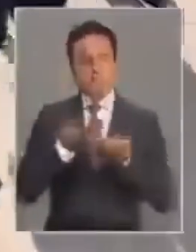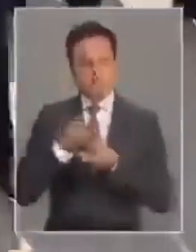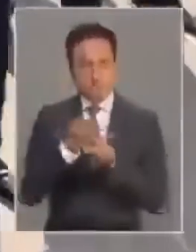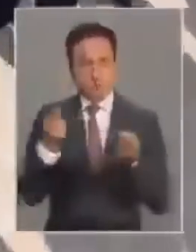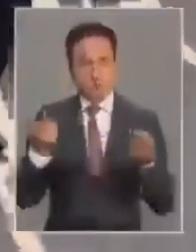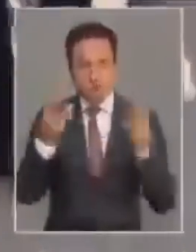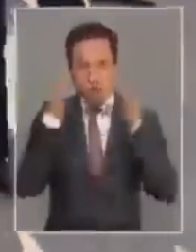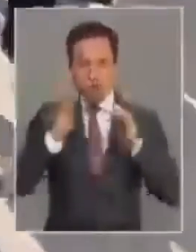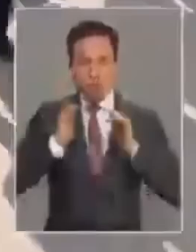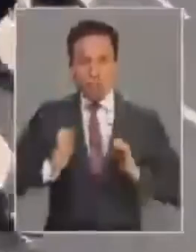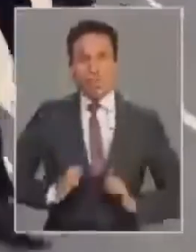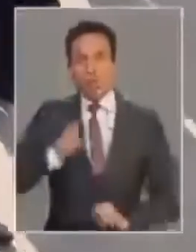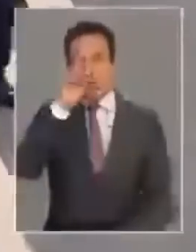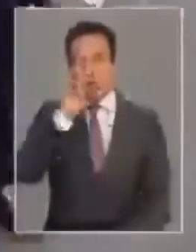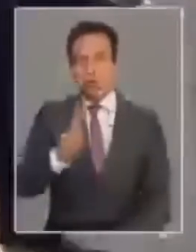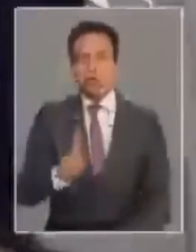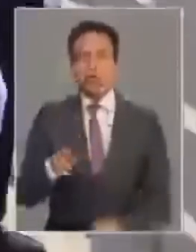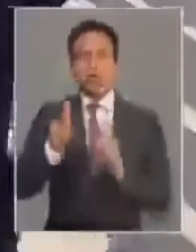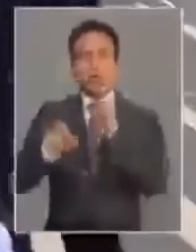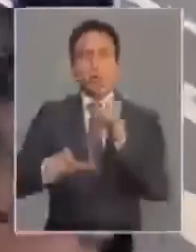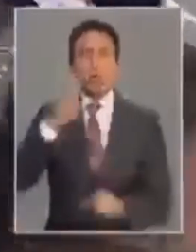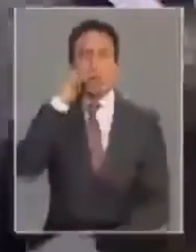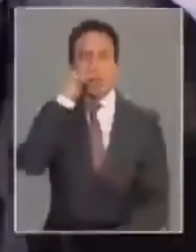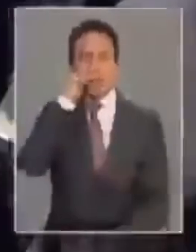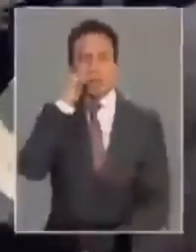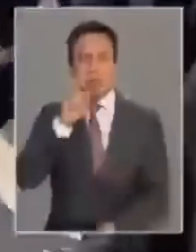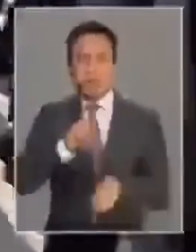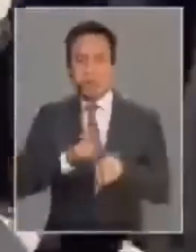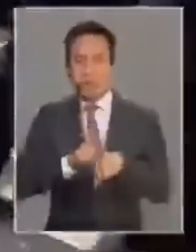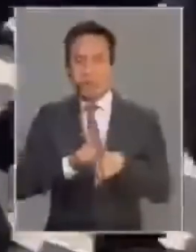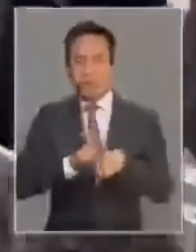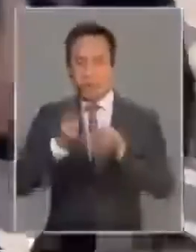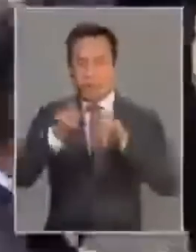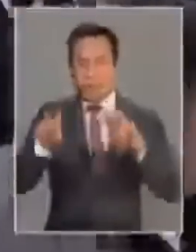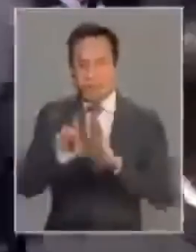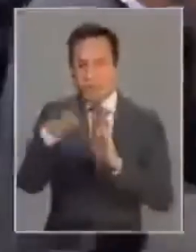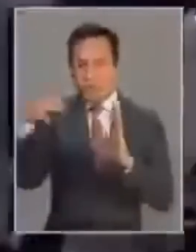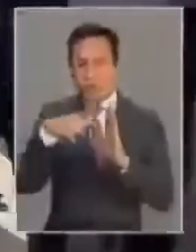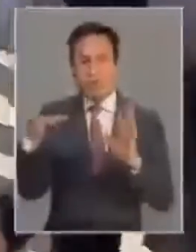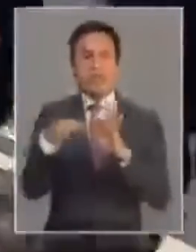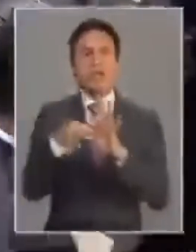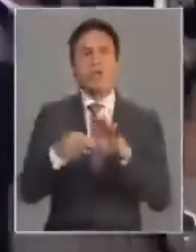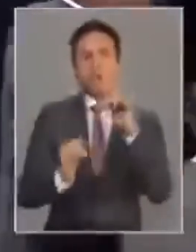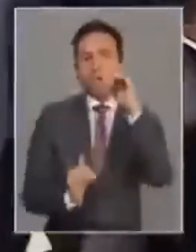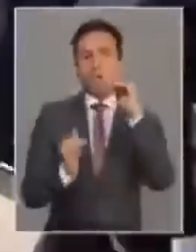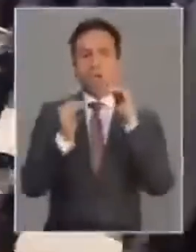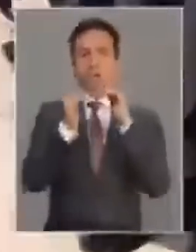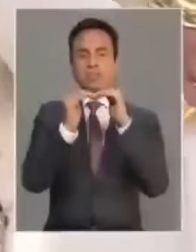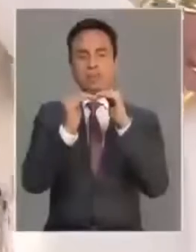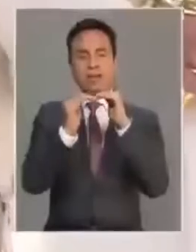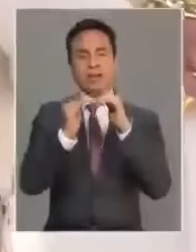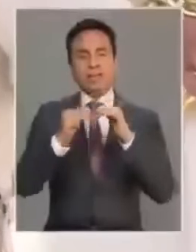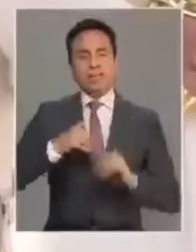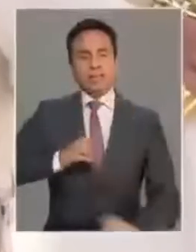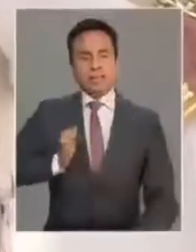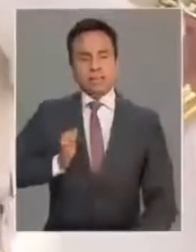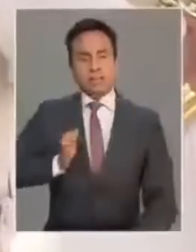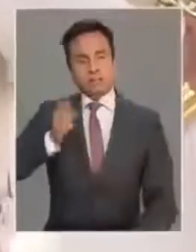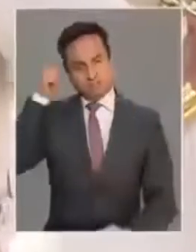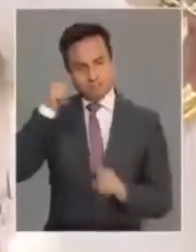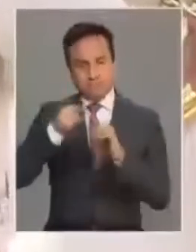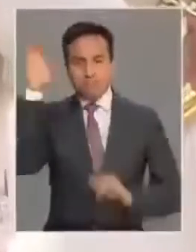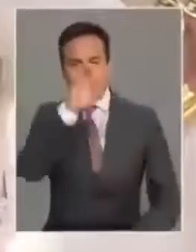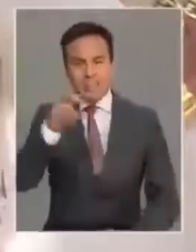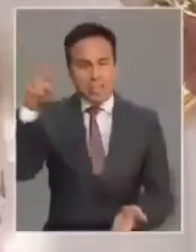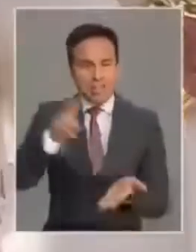público, ético y respeto a los derechos humanos al momento de investigar un delito, impregnados en la máxima: detectives en búsqueda